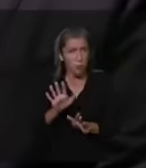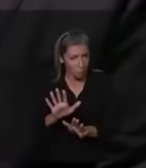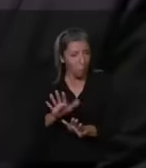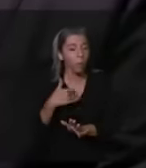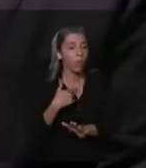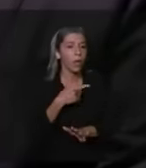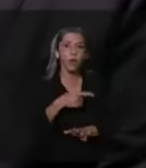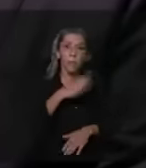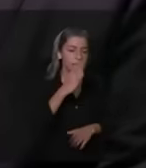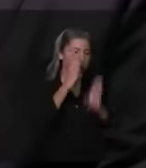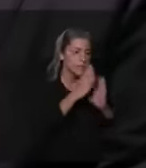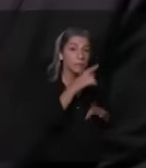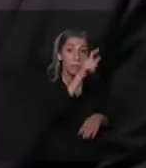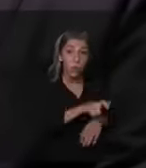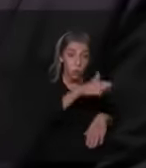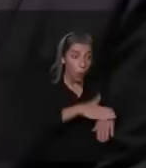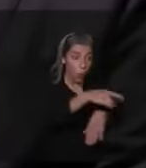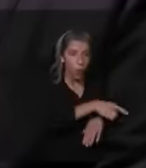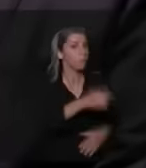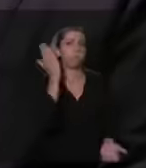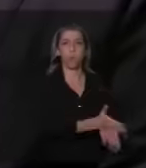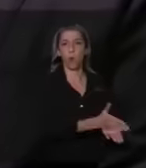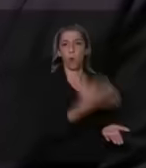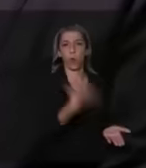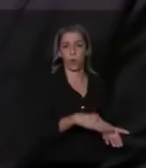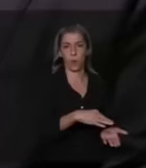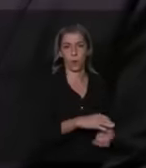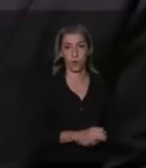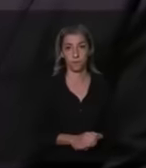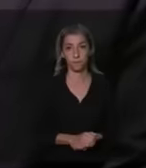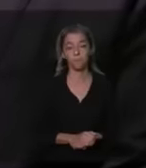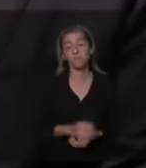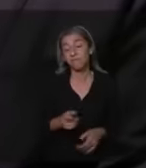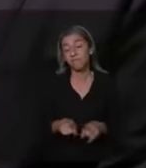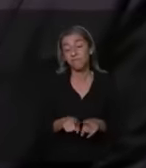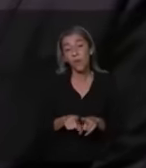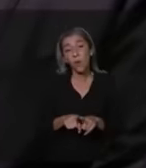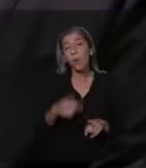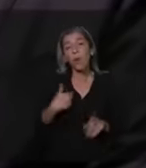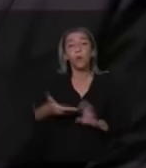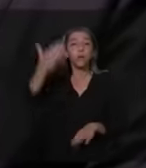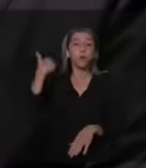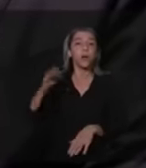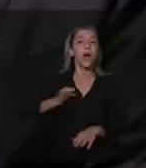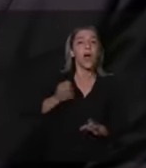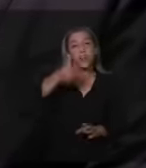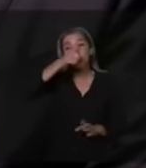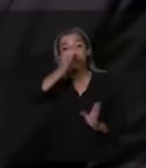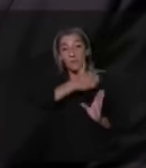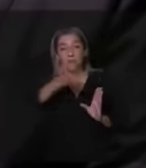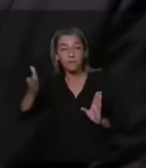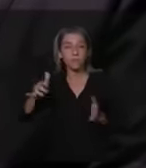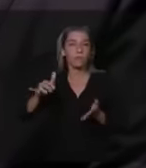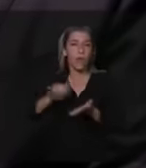paga. En ese sentido, ese desastre que acá aplica hoy ya había ocurrido en Nueva York en la década del 60 y eso